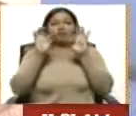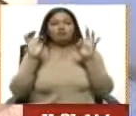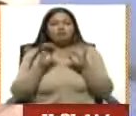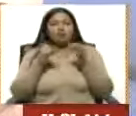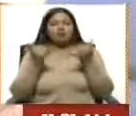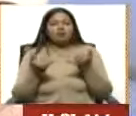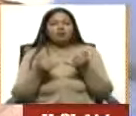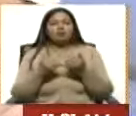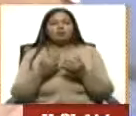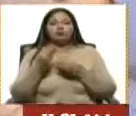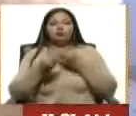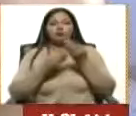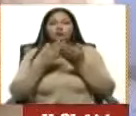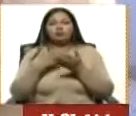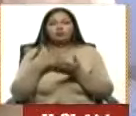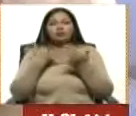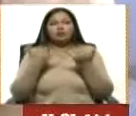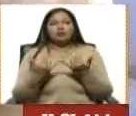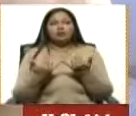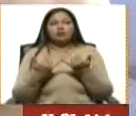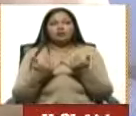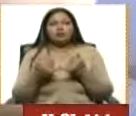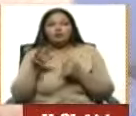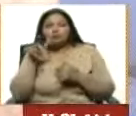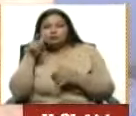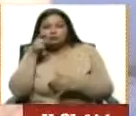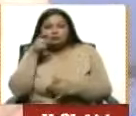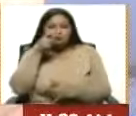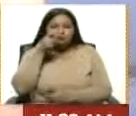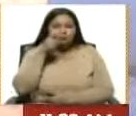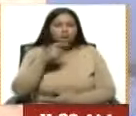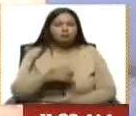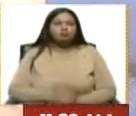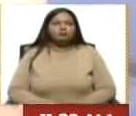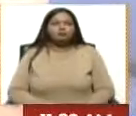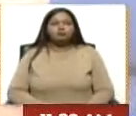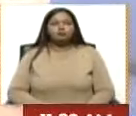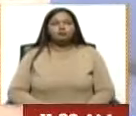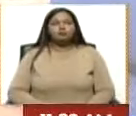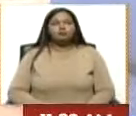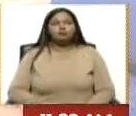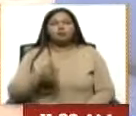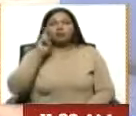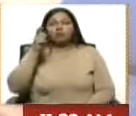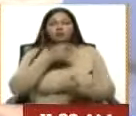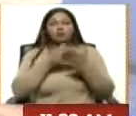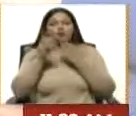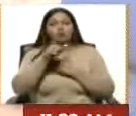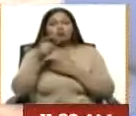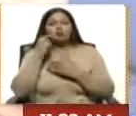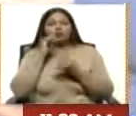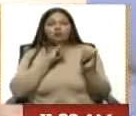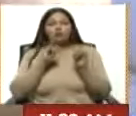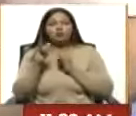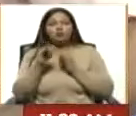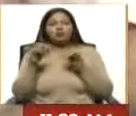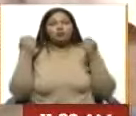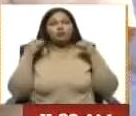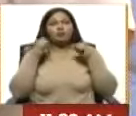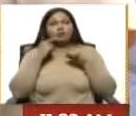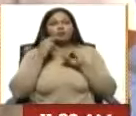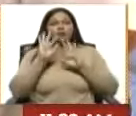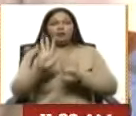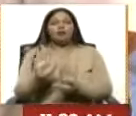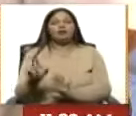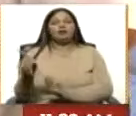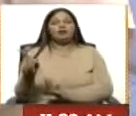el algoritmo siente que están spameando. Si el algoritmo mira 1 millón de personas diciendo lo mismo, el algoritmo está preparado para decir, epa, estos